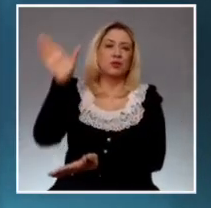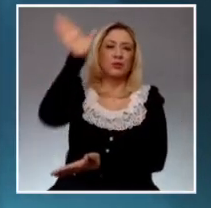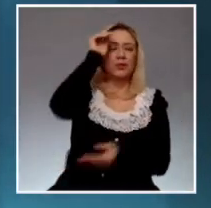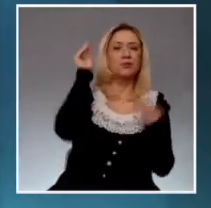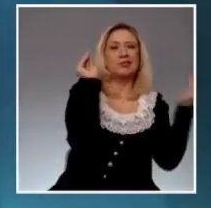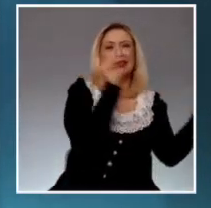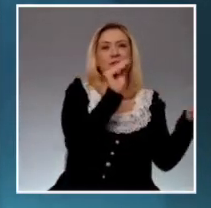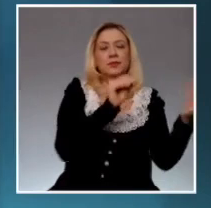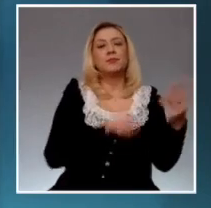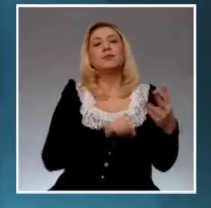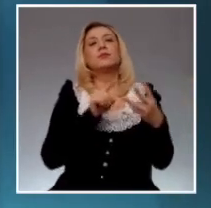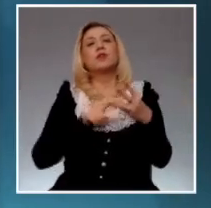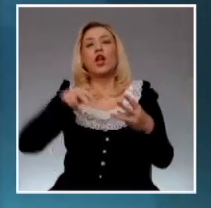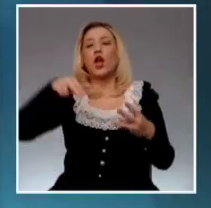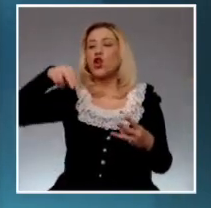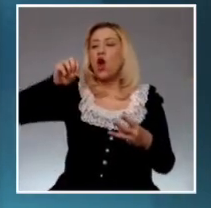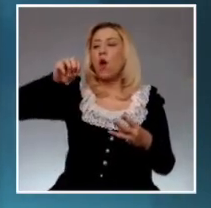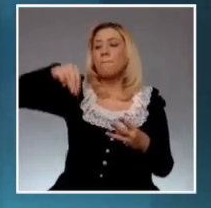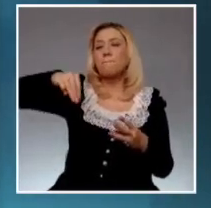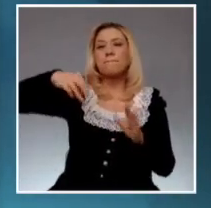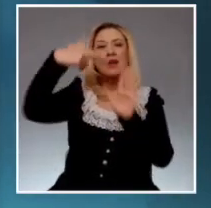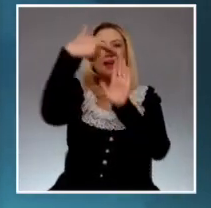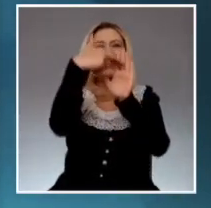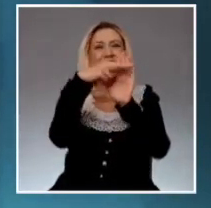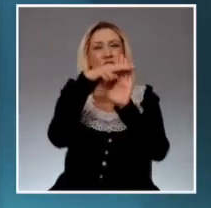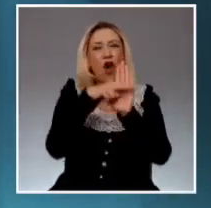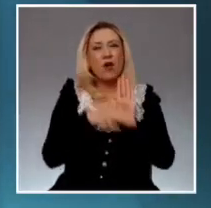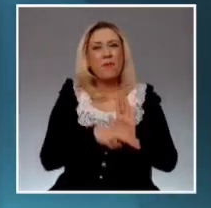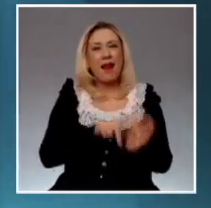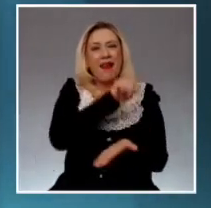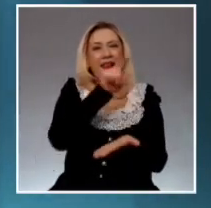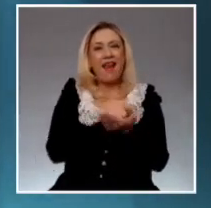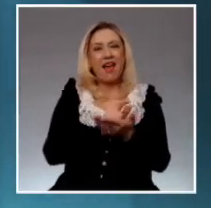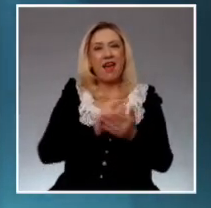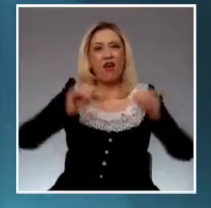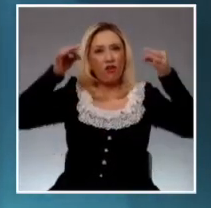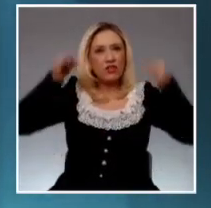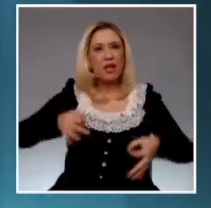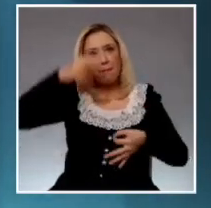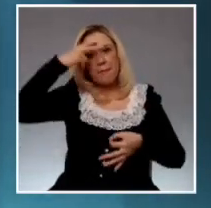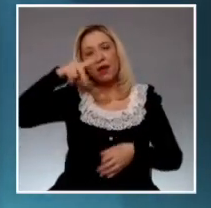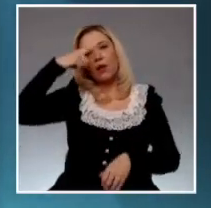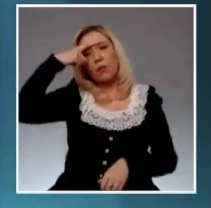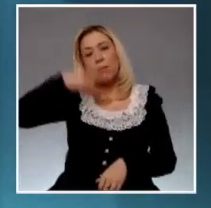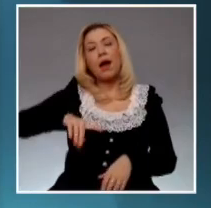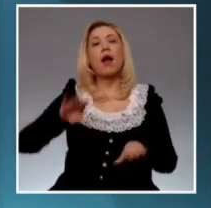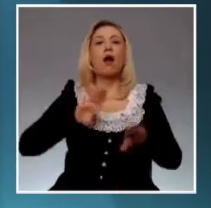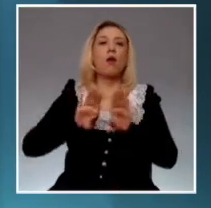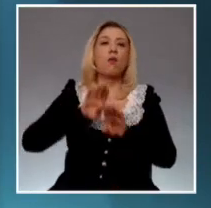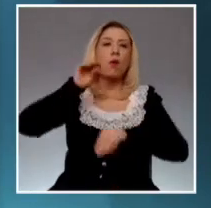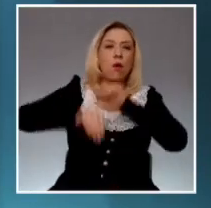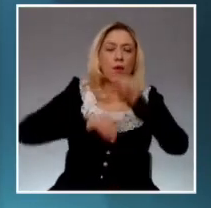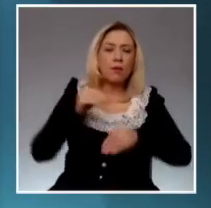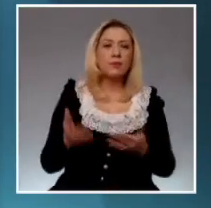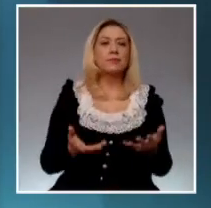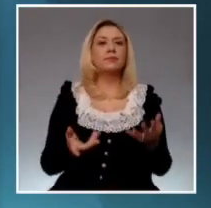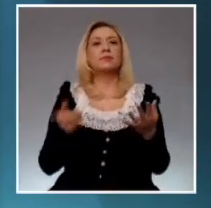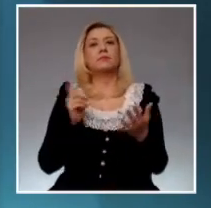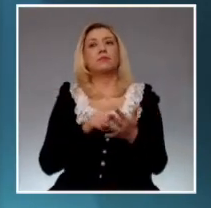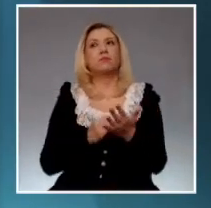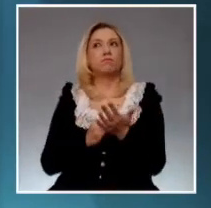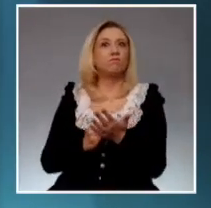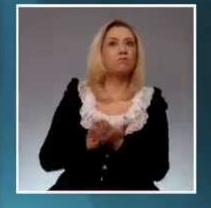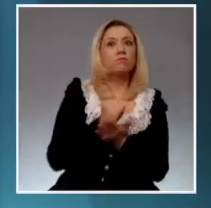que establece que las irregularidades formales en las sesiones de aprobación del proyecto y de publicación de la norma definitiva